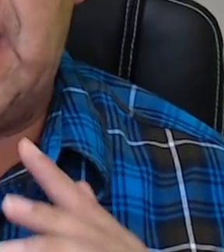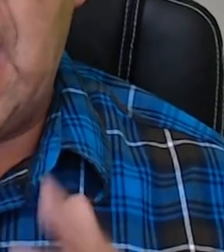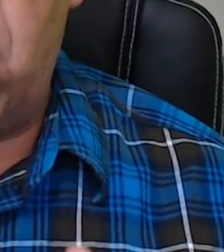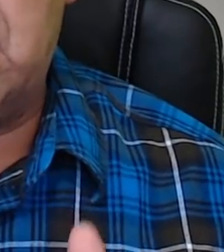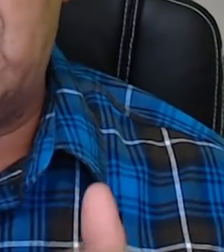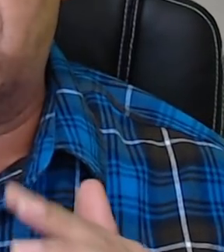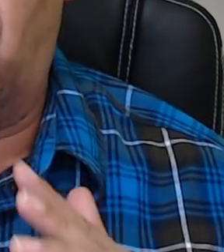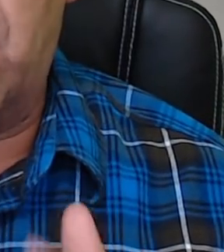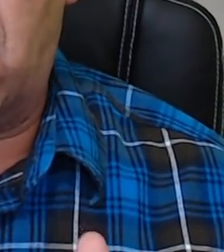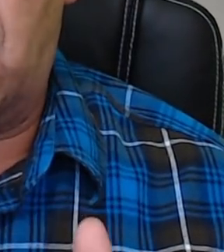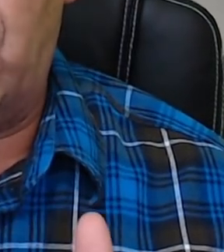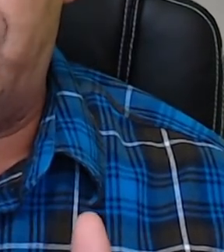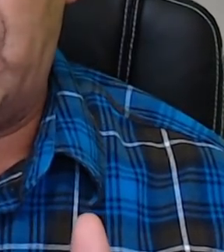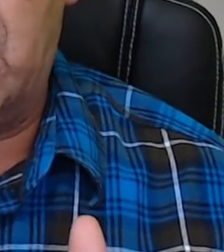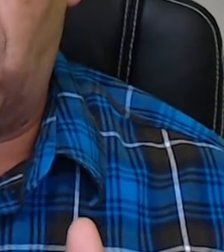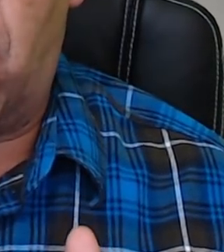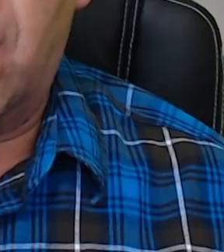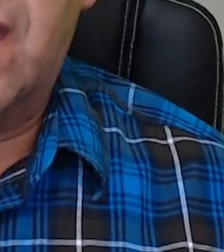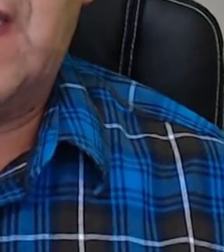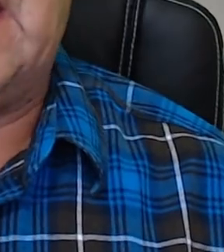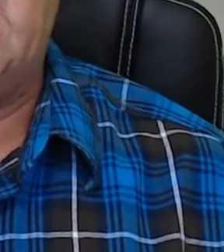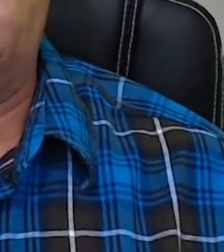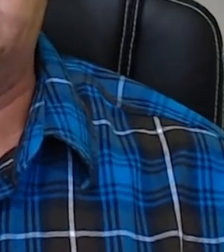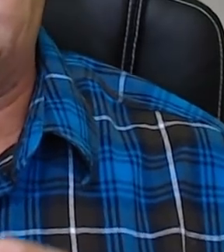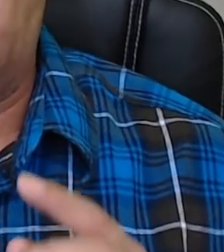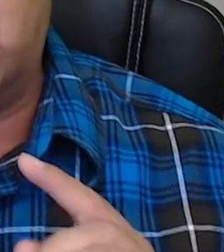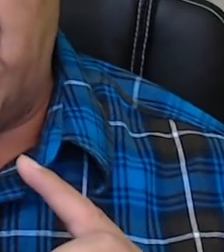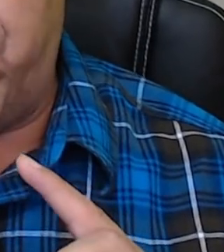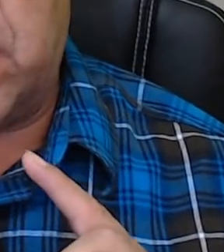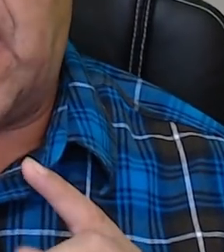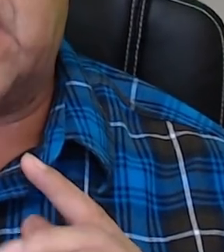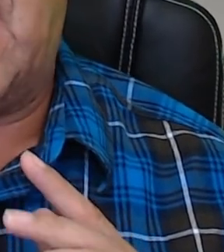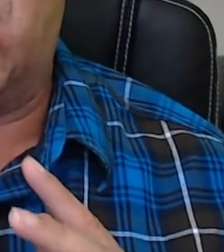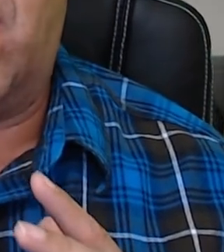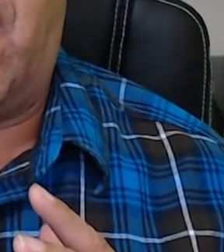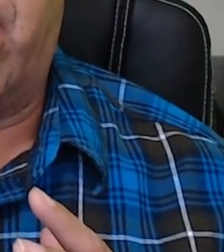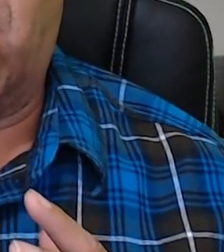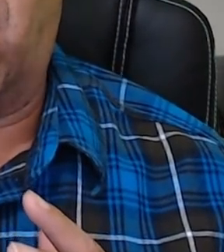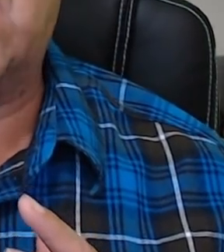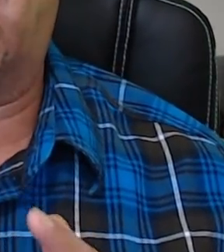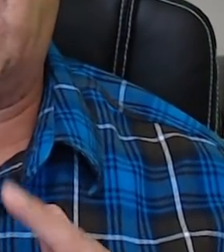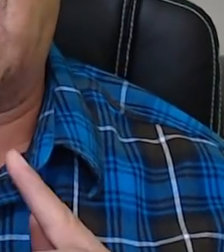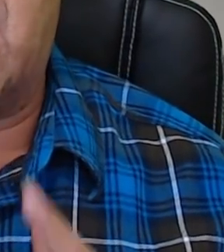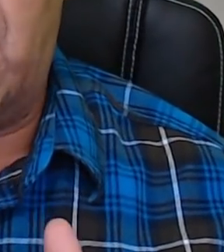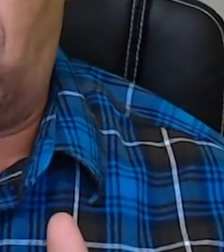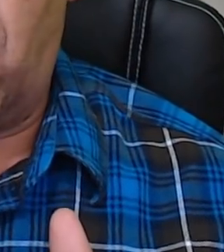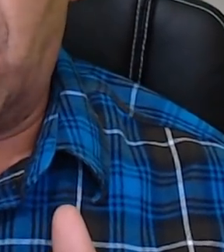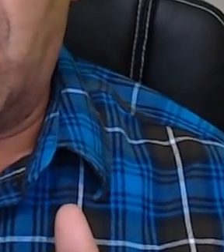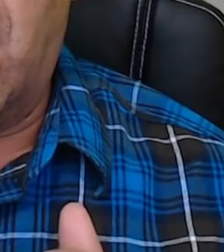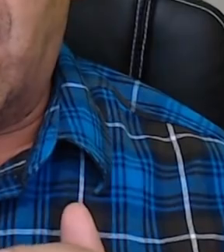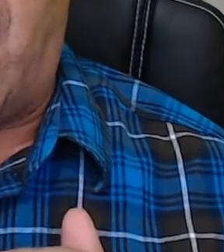dice que ya no están en su gobierno de Felipe Calderón, que ya no están en los tiempos de García Luna. Con eso lo deja